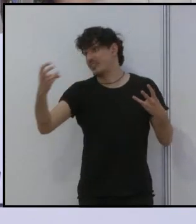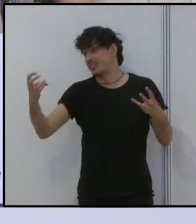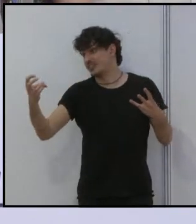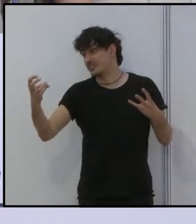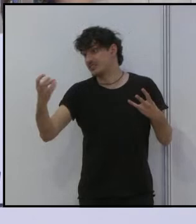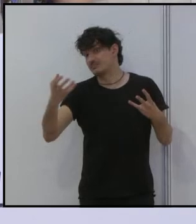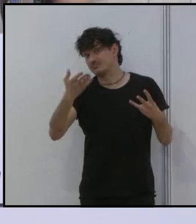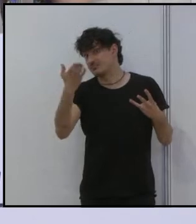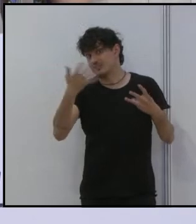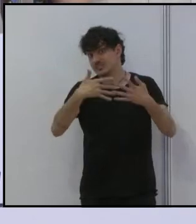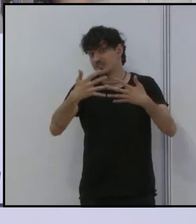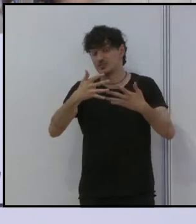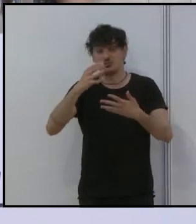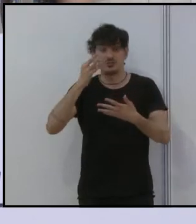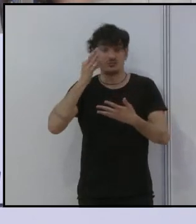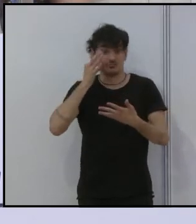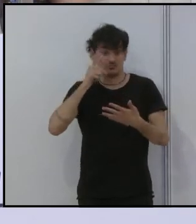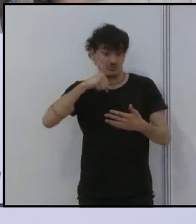están, también están aquí.